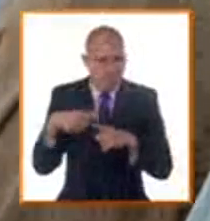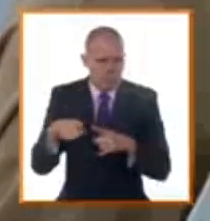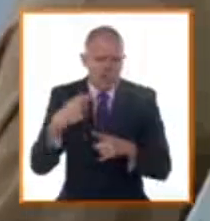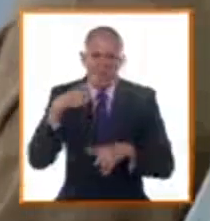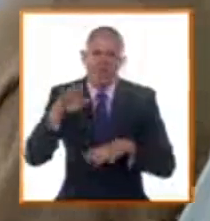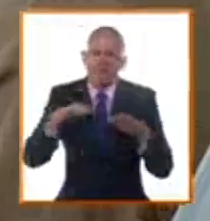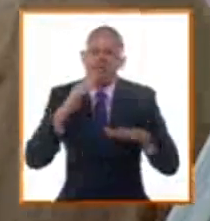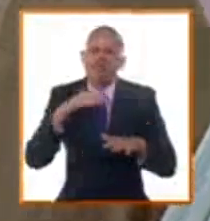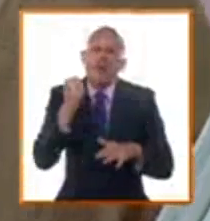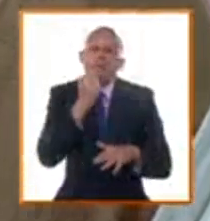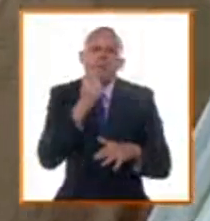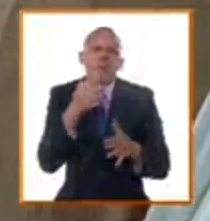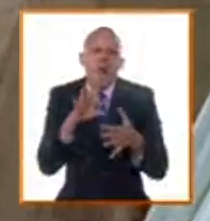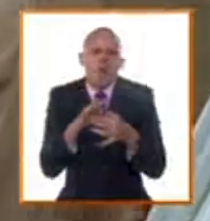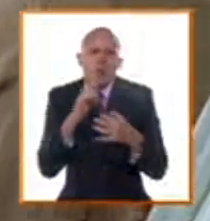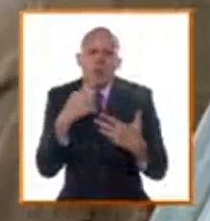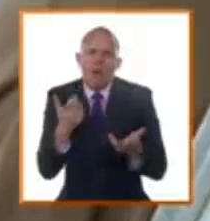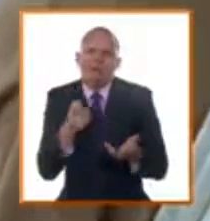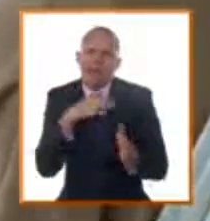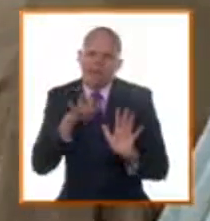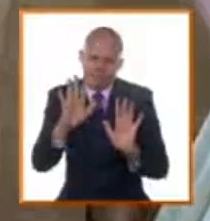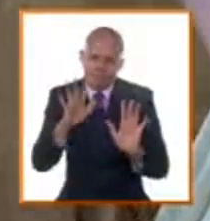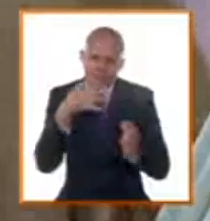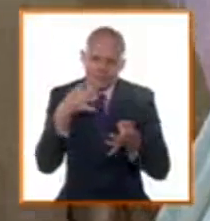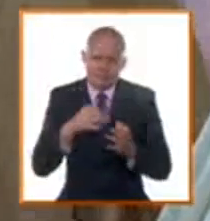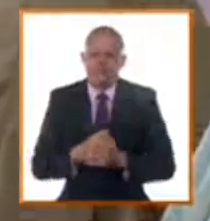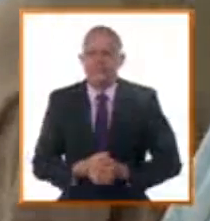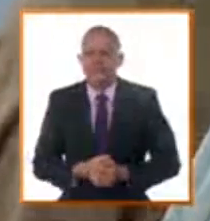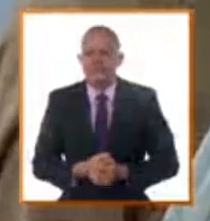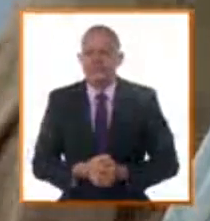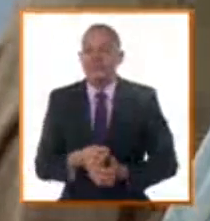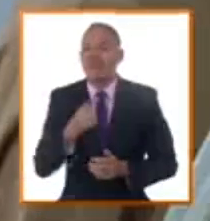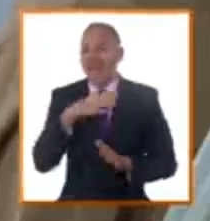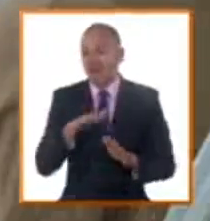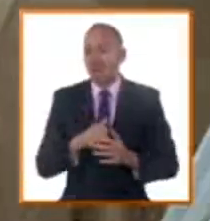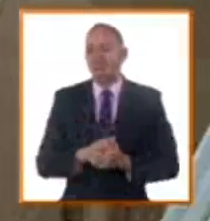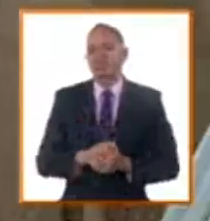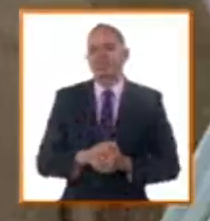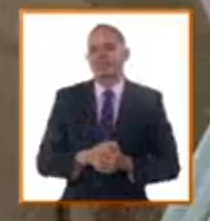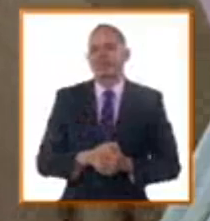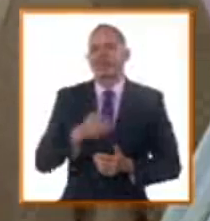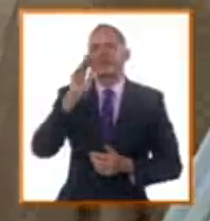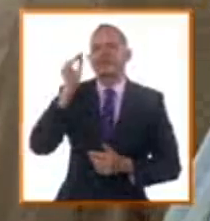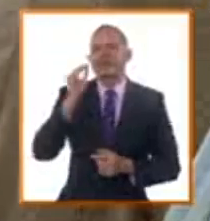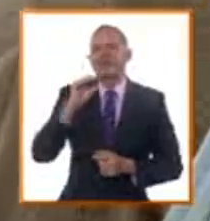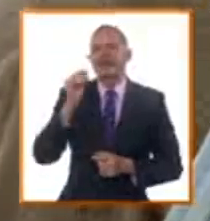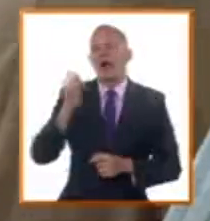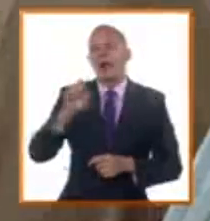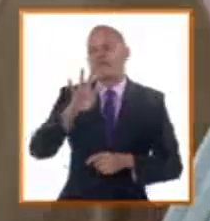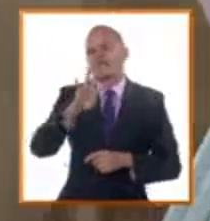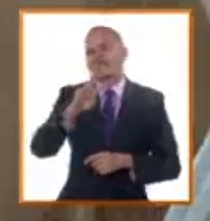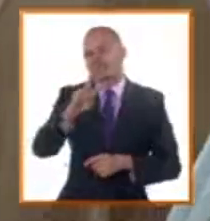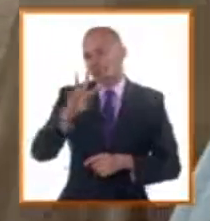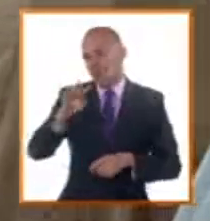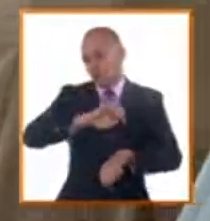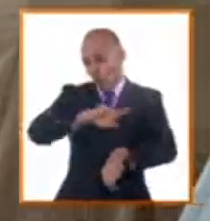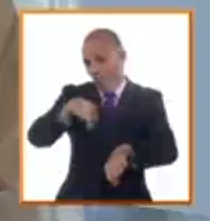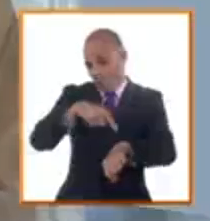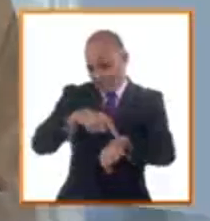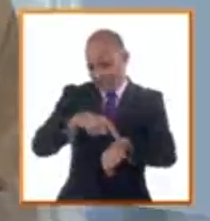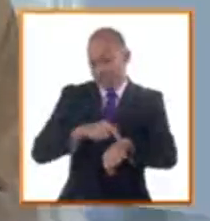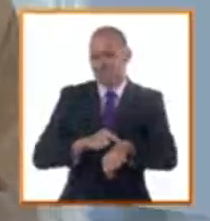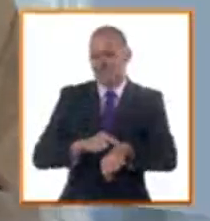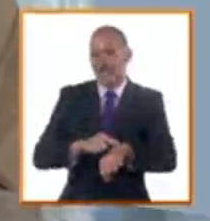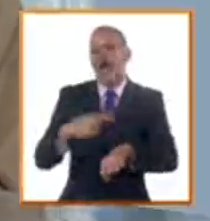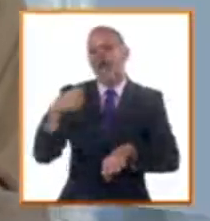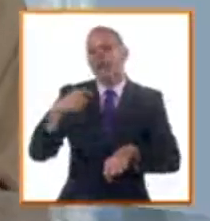para nosotros, 100 milímetros de lluvia en 24 horas ya clasifica como lluvia localmente intensa. 300 milímetros en 24 horas,